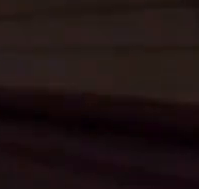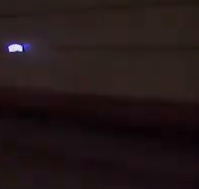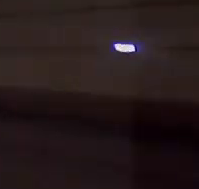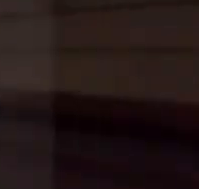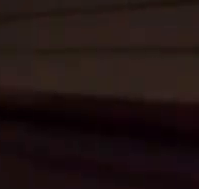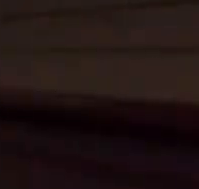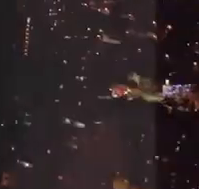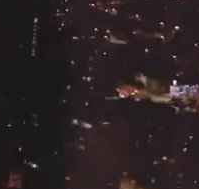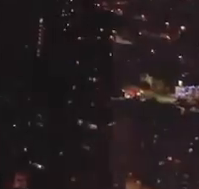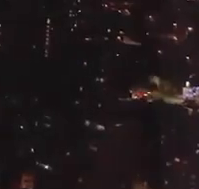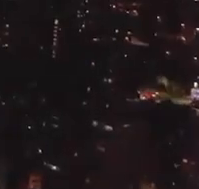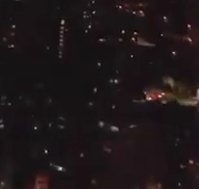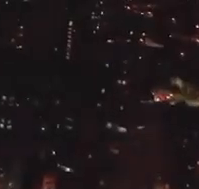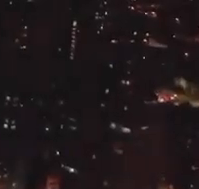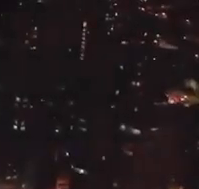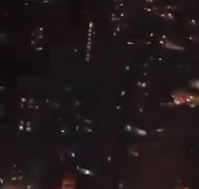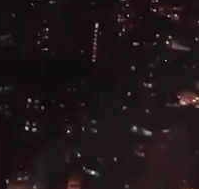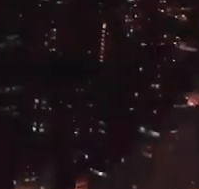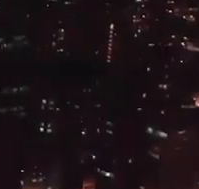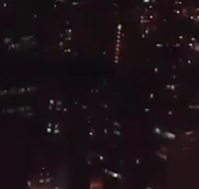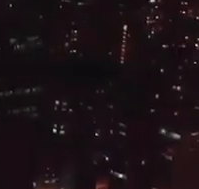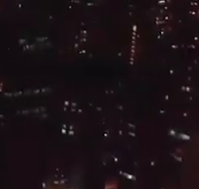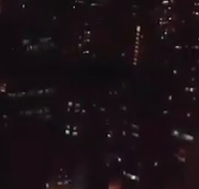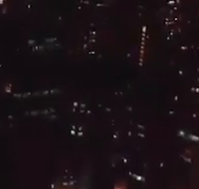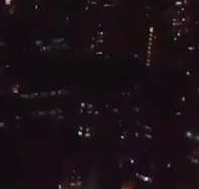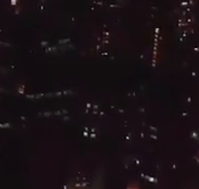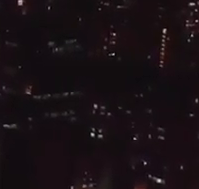RTVC Noticias, emisión fin de semana.